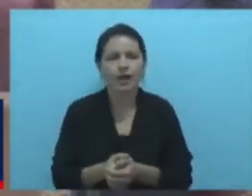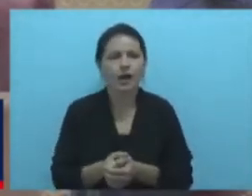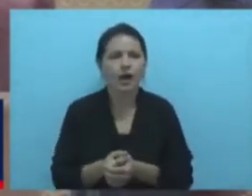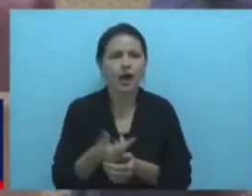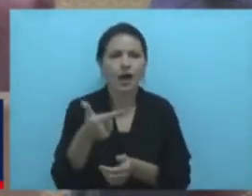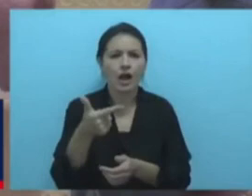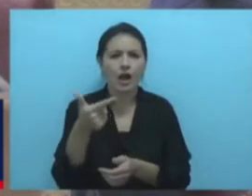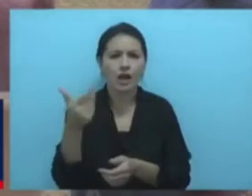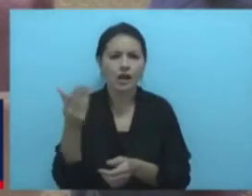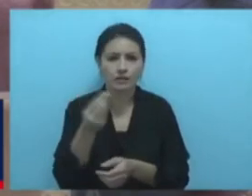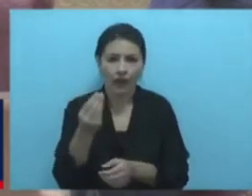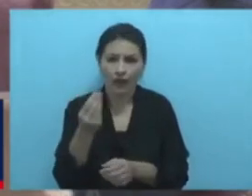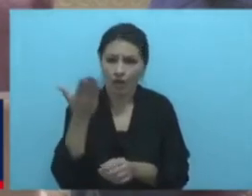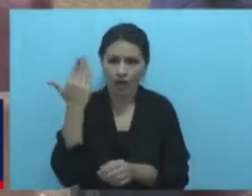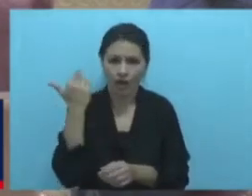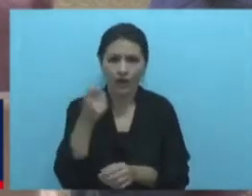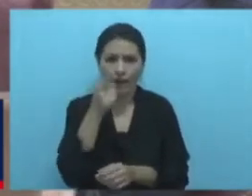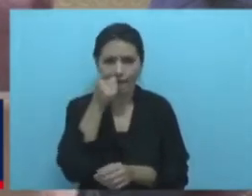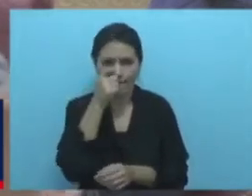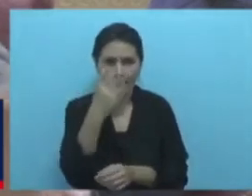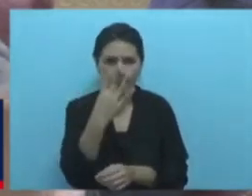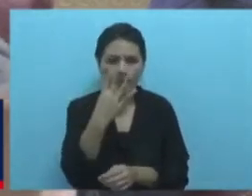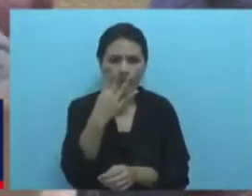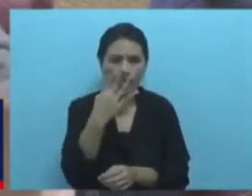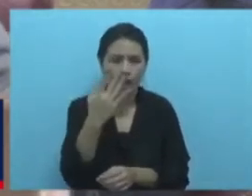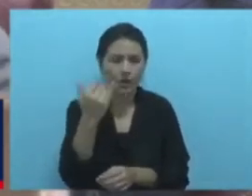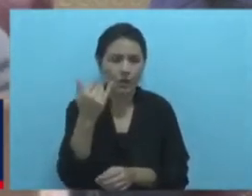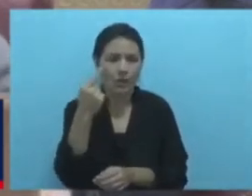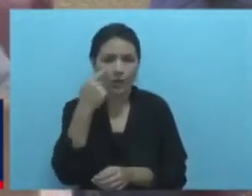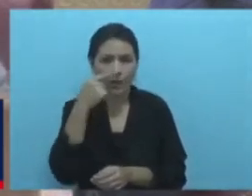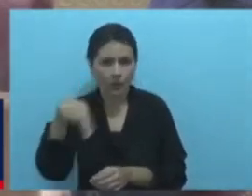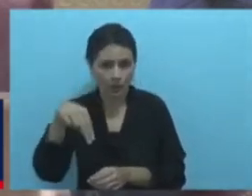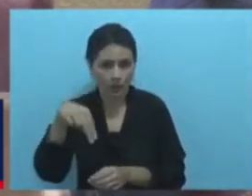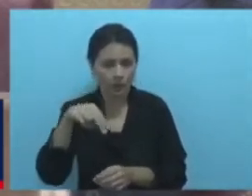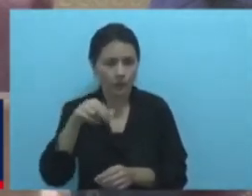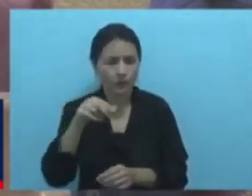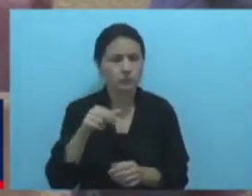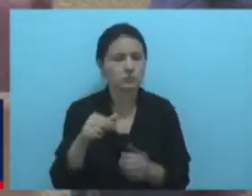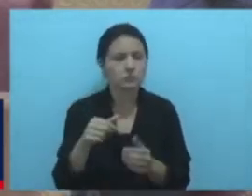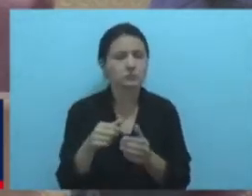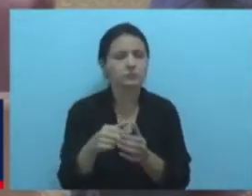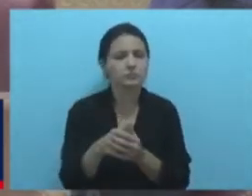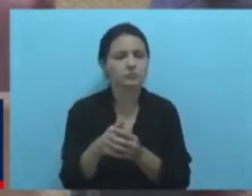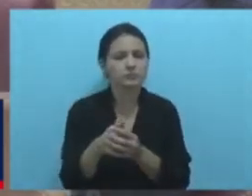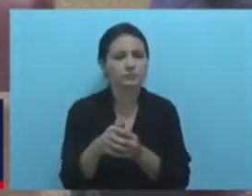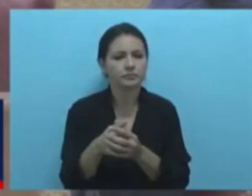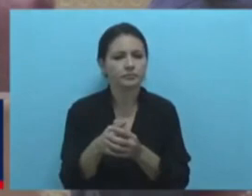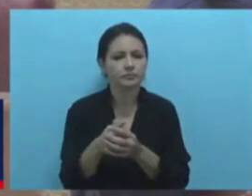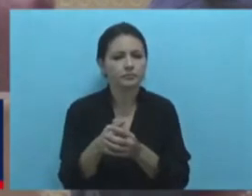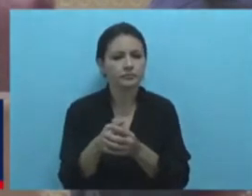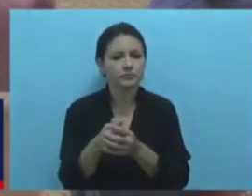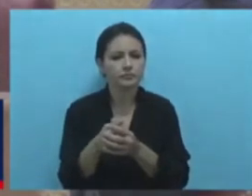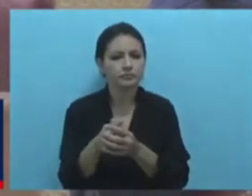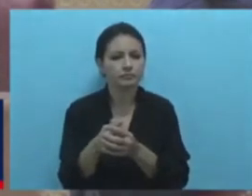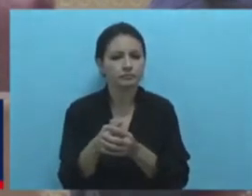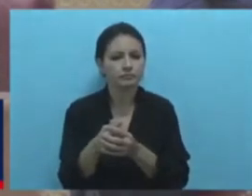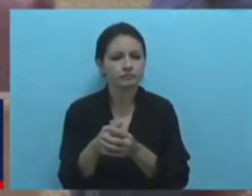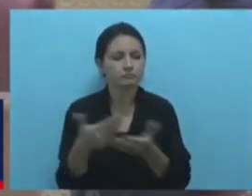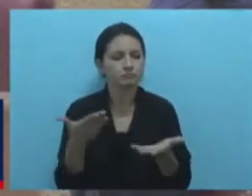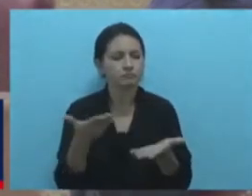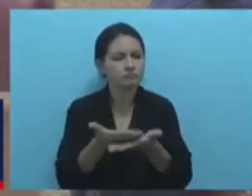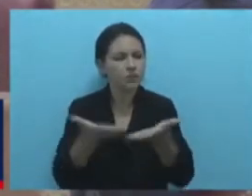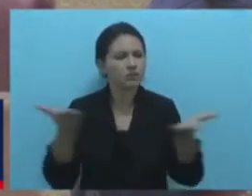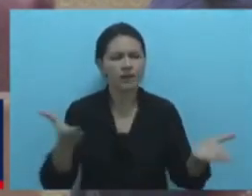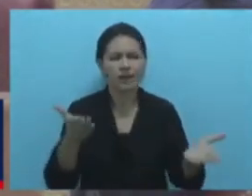junio en una fenomenal demostración de operación de marketing empresarial